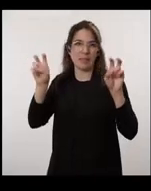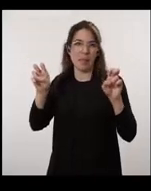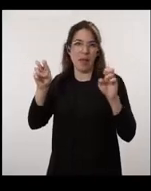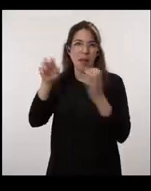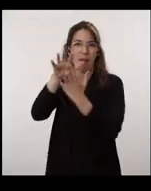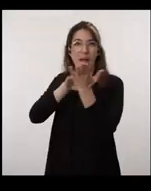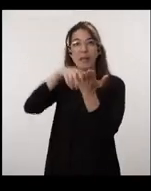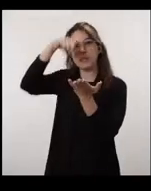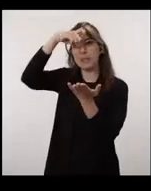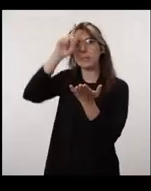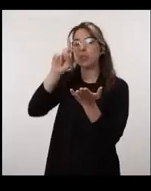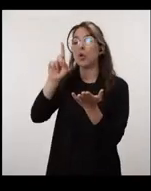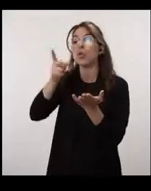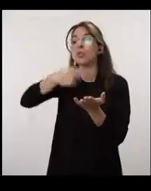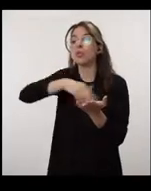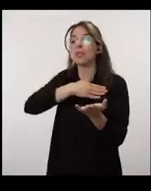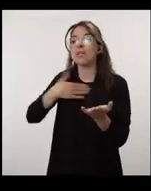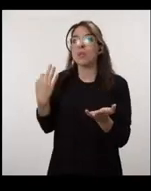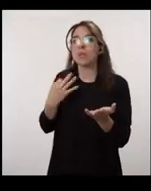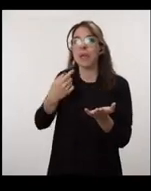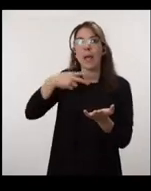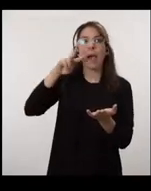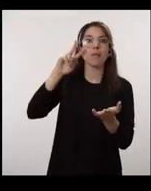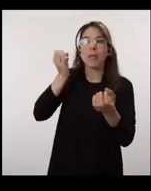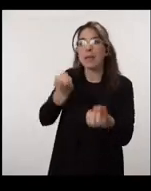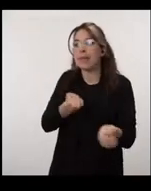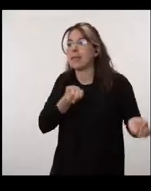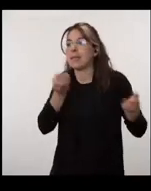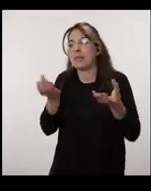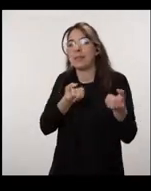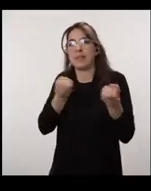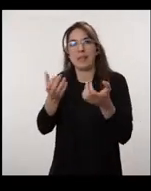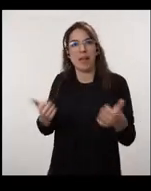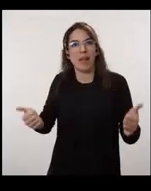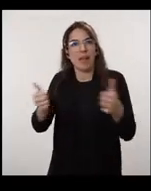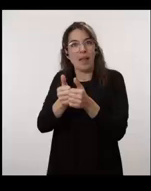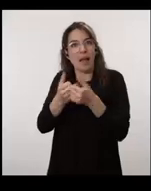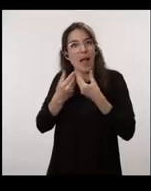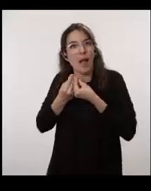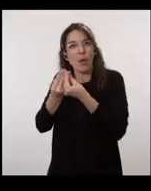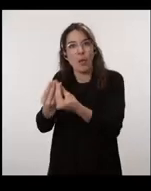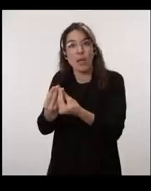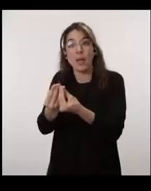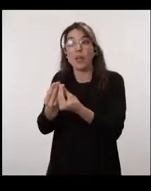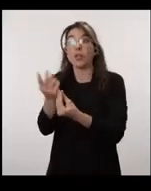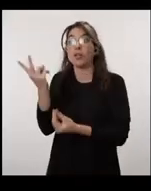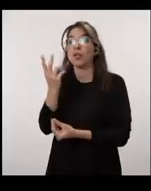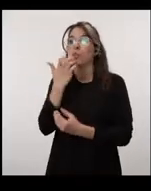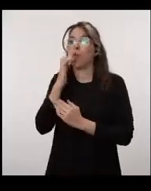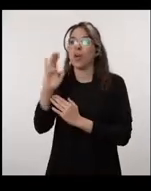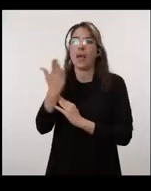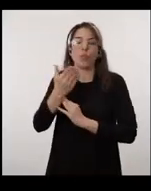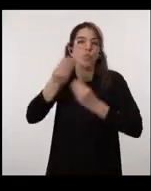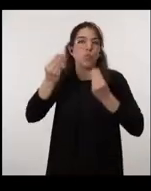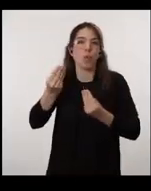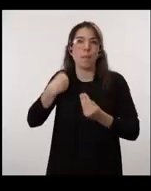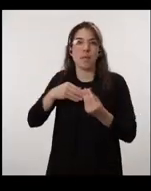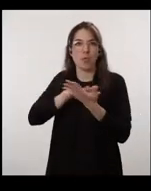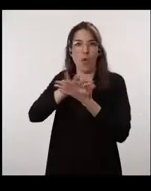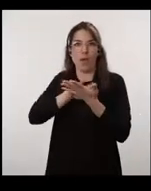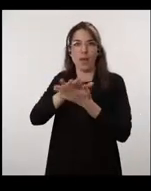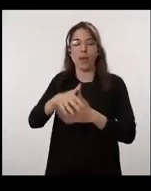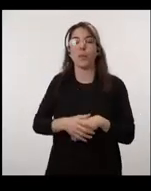pretendemos es tras pasar la experiencia acompañar y por lo tanto ellos son un ejemplo estupendo de esto que estamos comentando